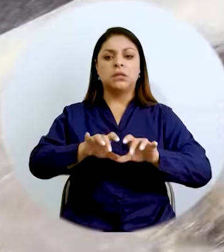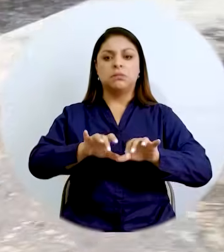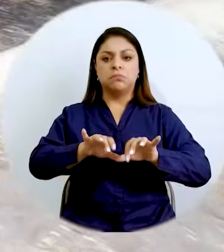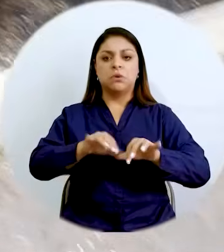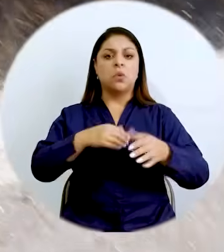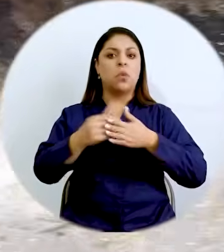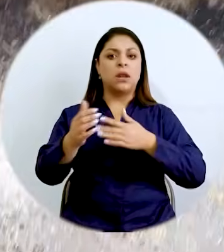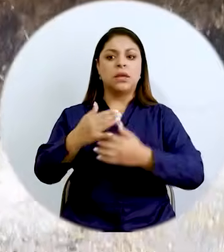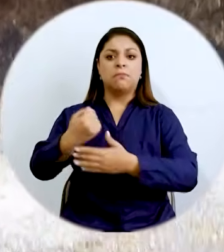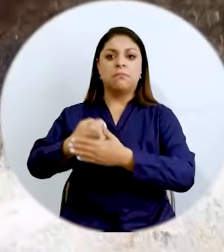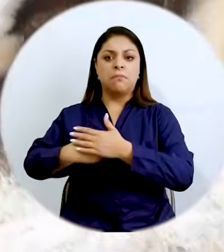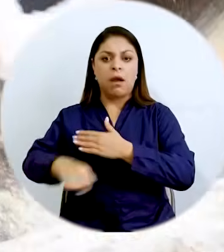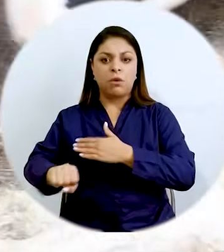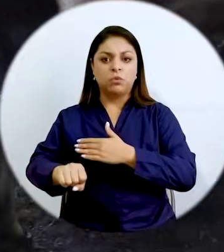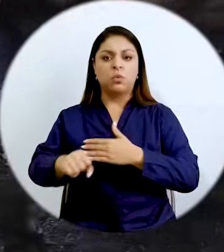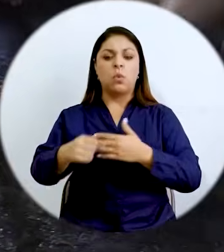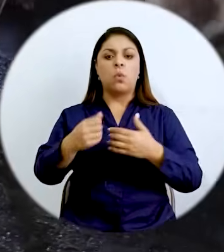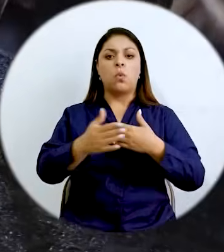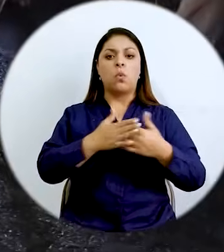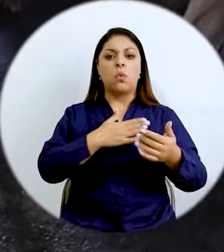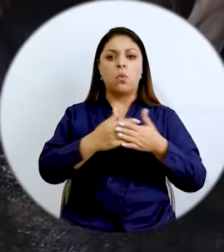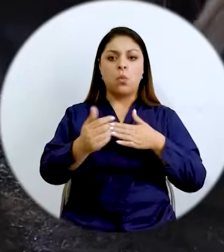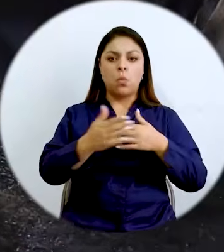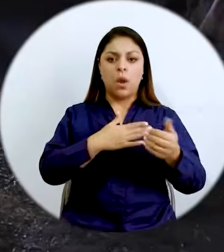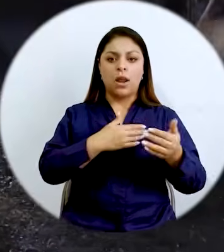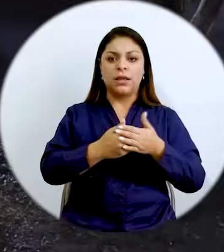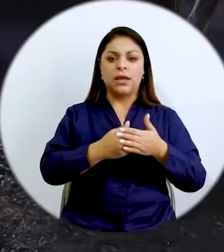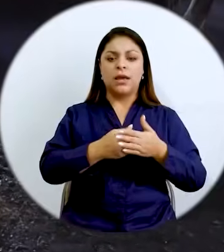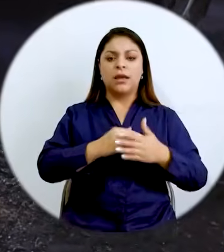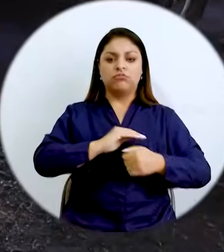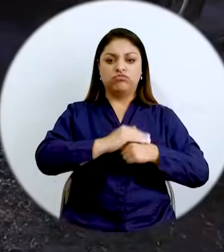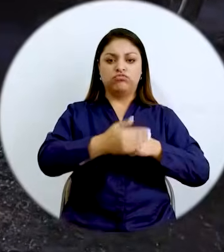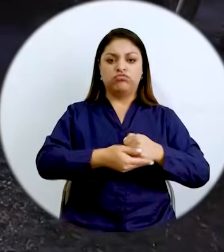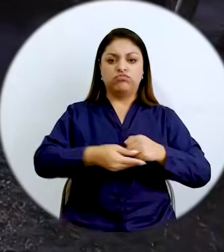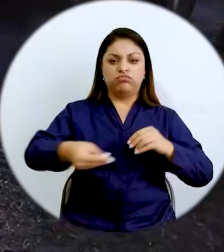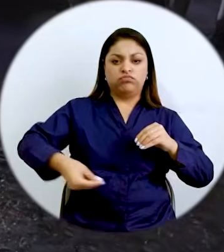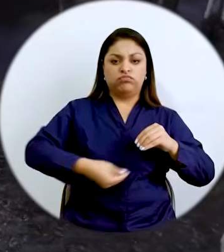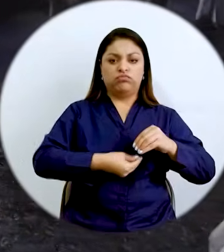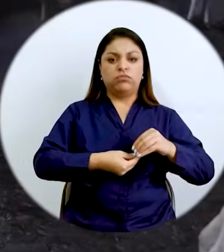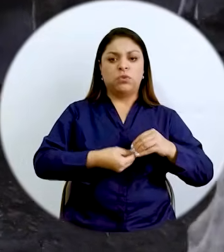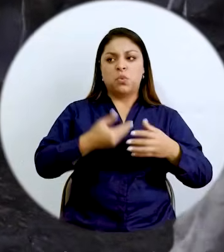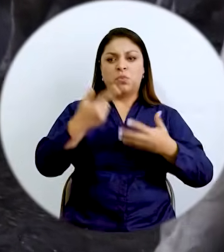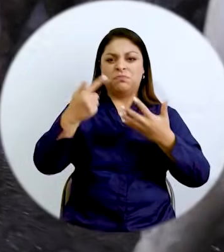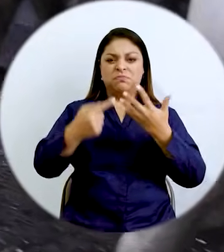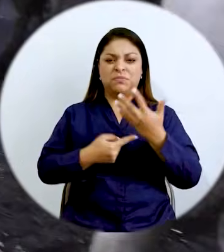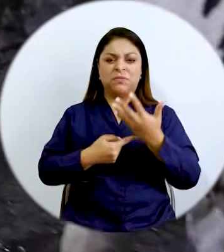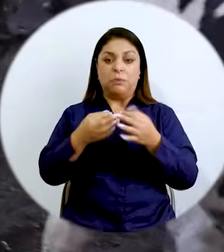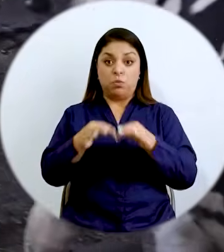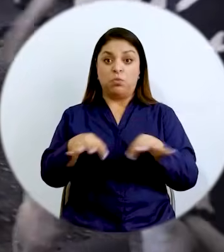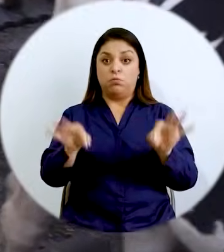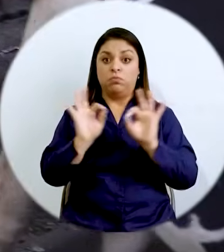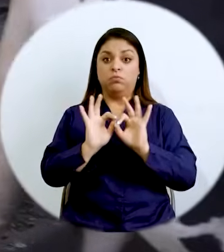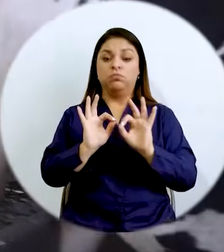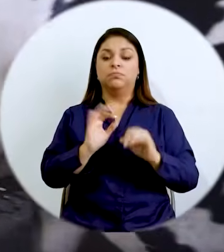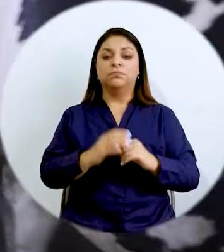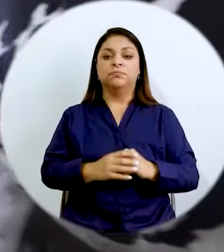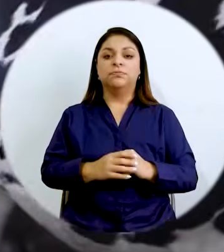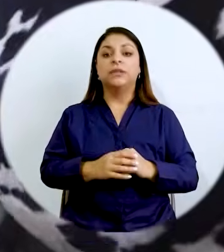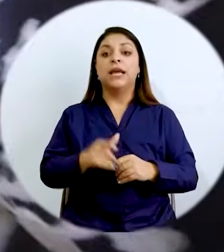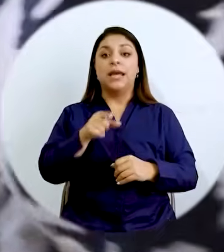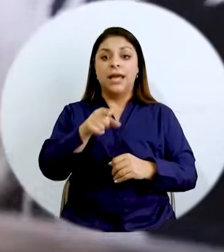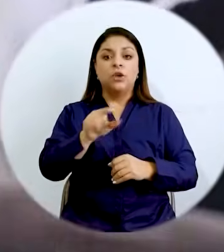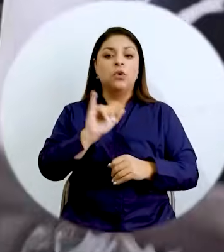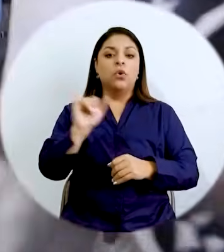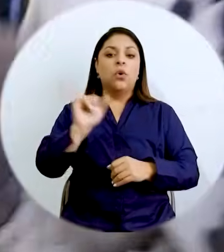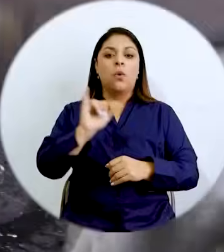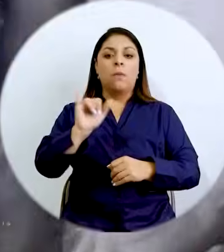duda, o incluso podemos digitar cualquier parto, cualquier inseminación. Es muy